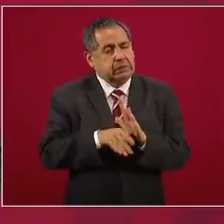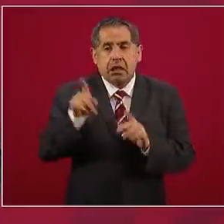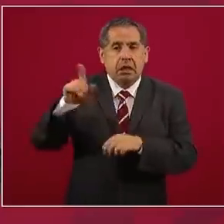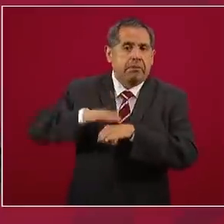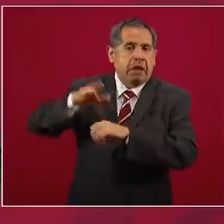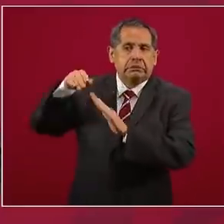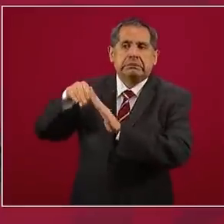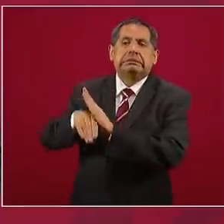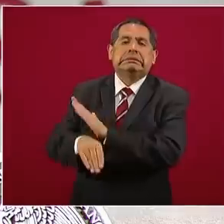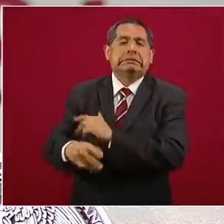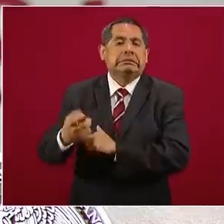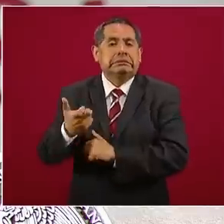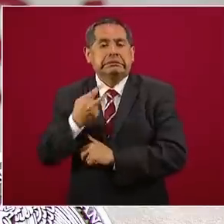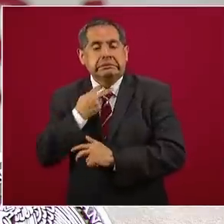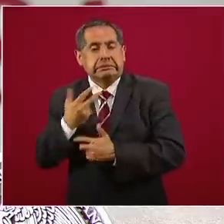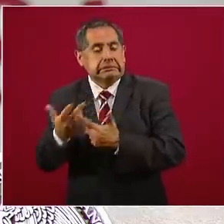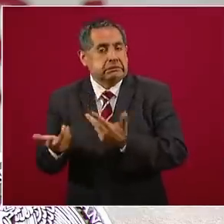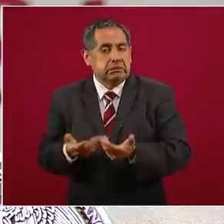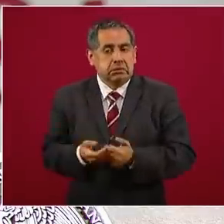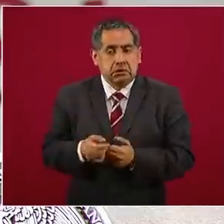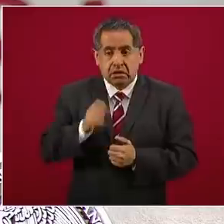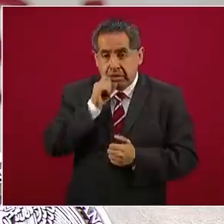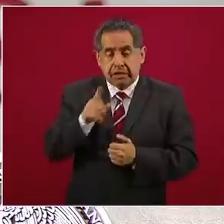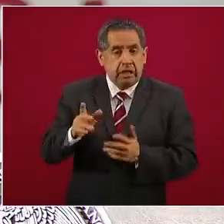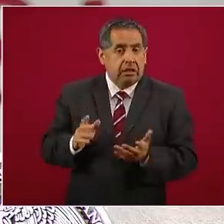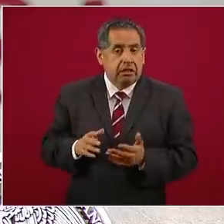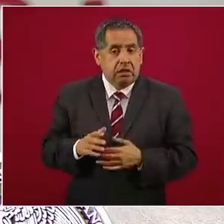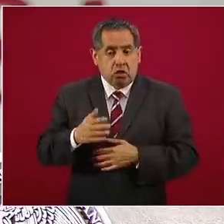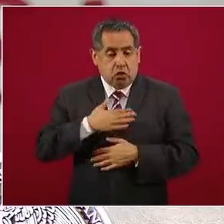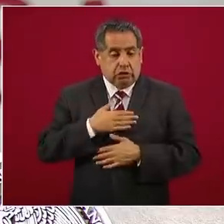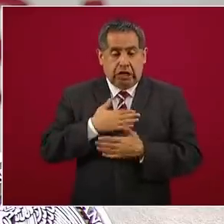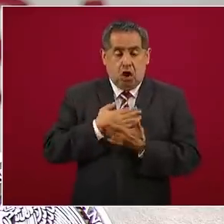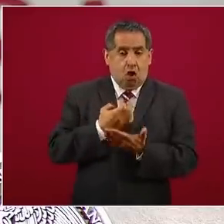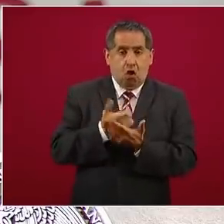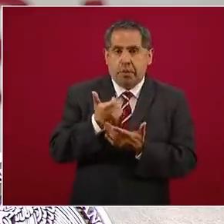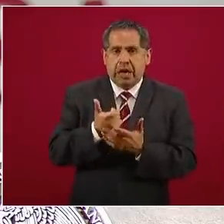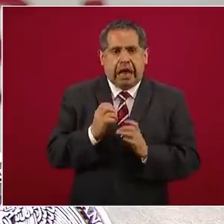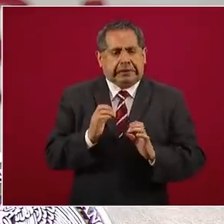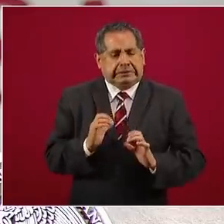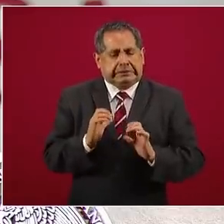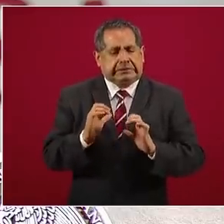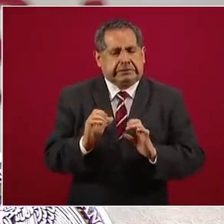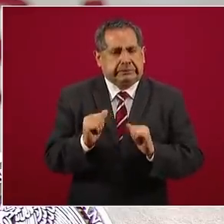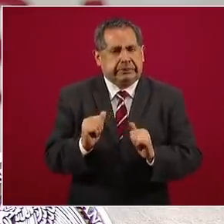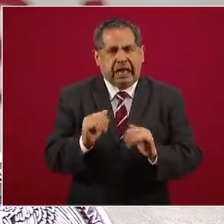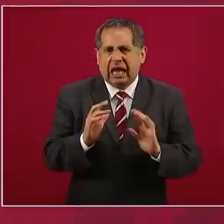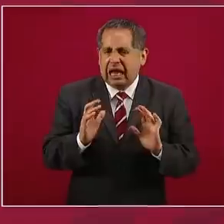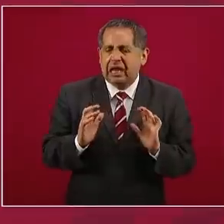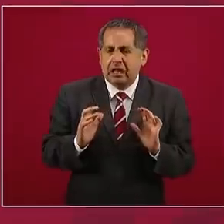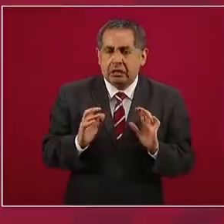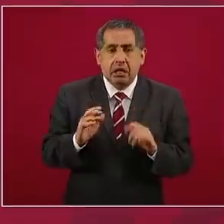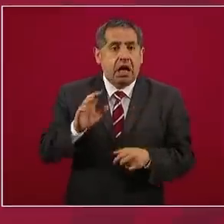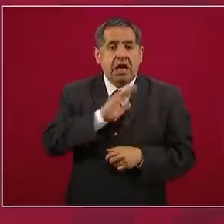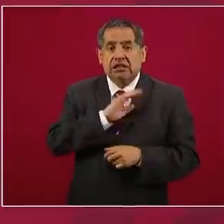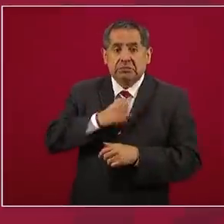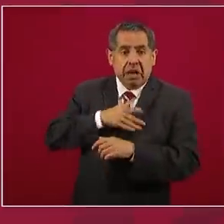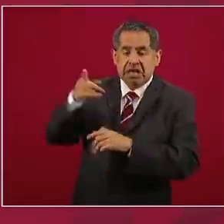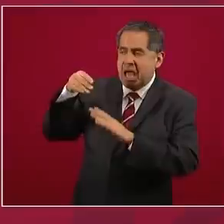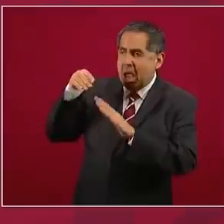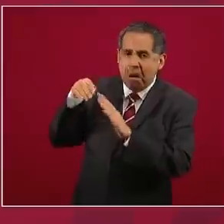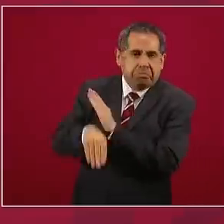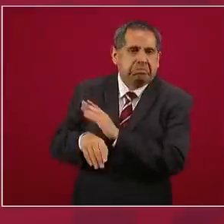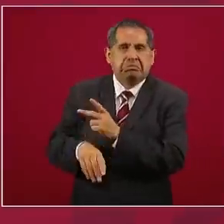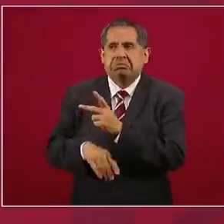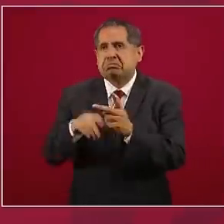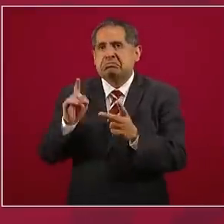Y también cayó menos nuestra economía que España,